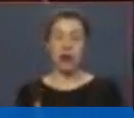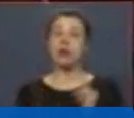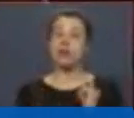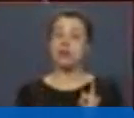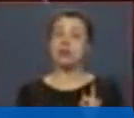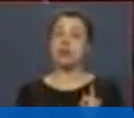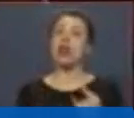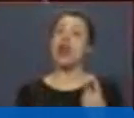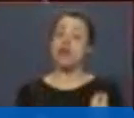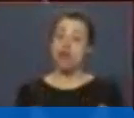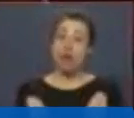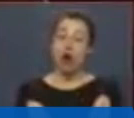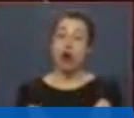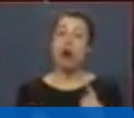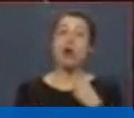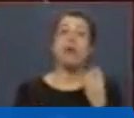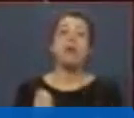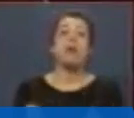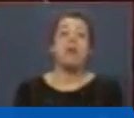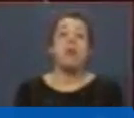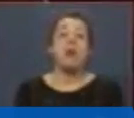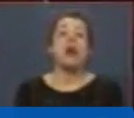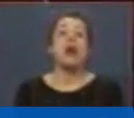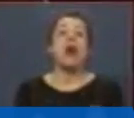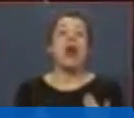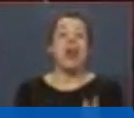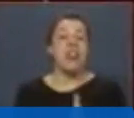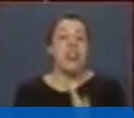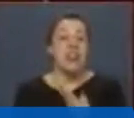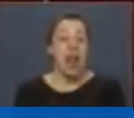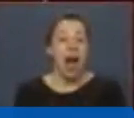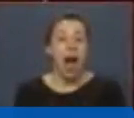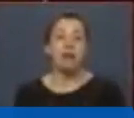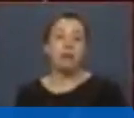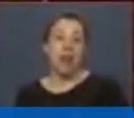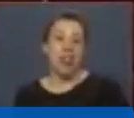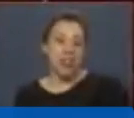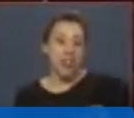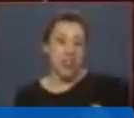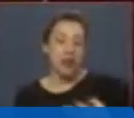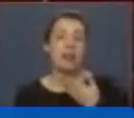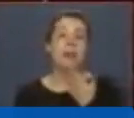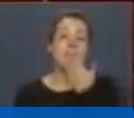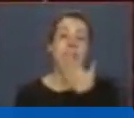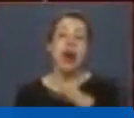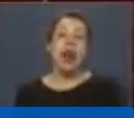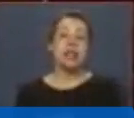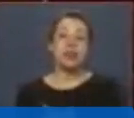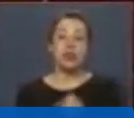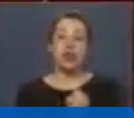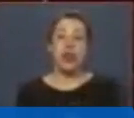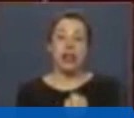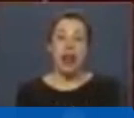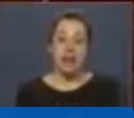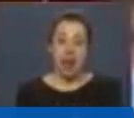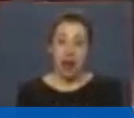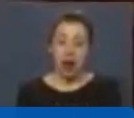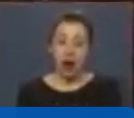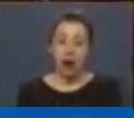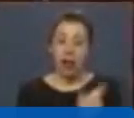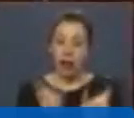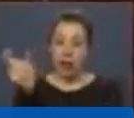impacto significativo en el sentido que vendrá a otorgar dignidad y a mejorar las condiciones laborales de